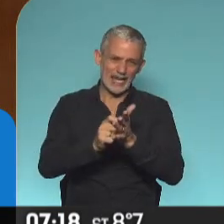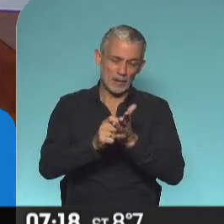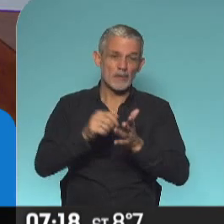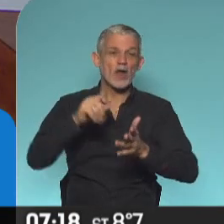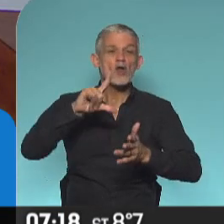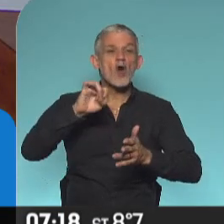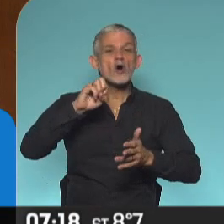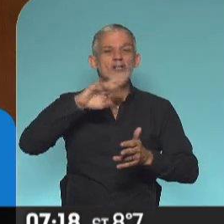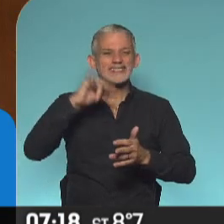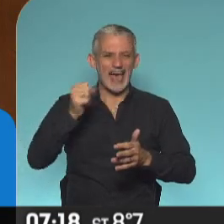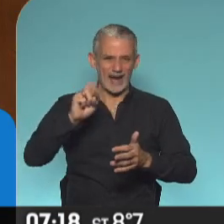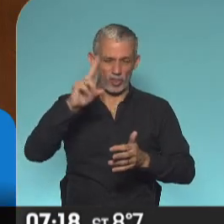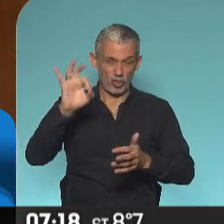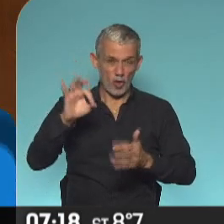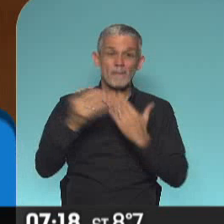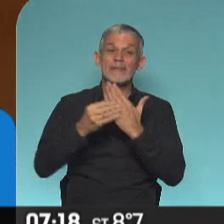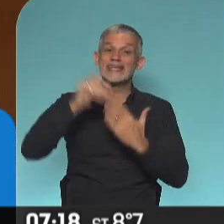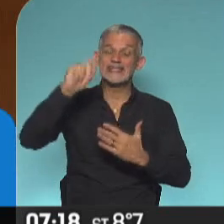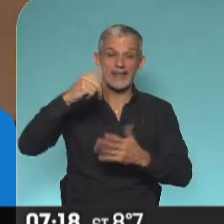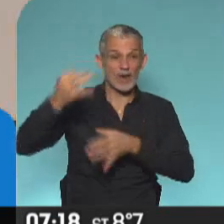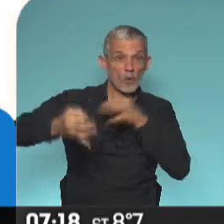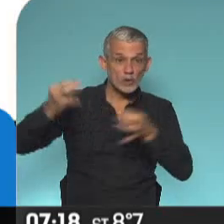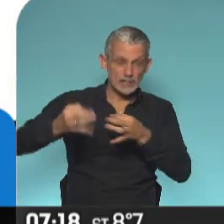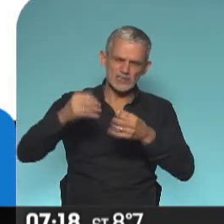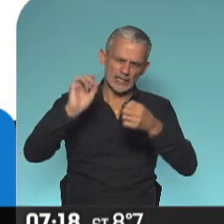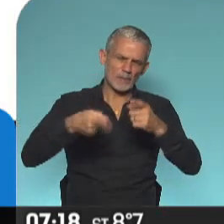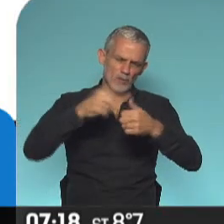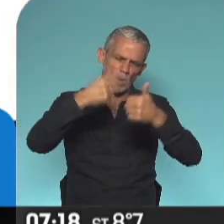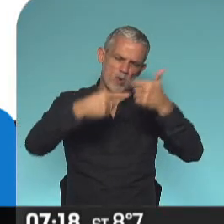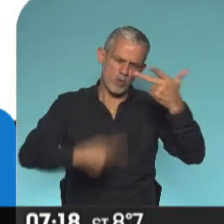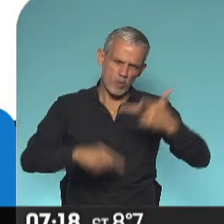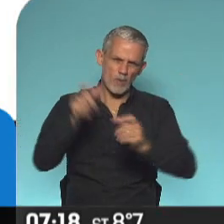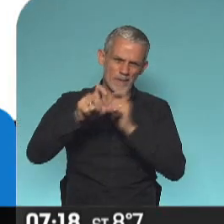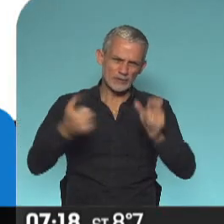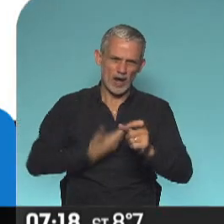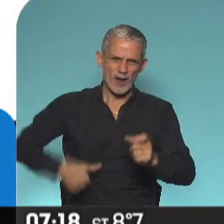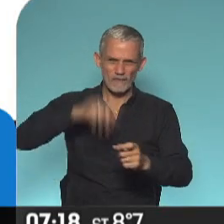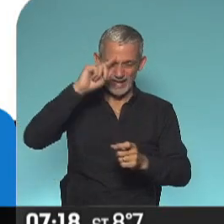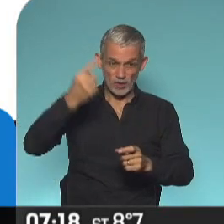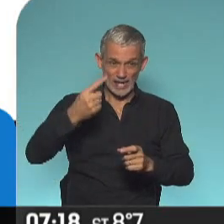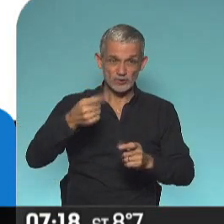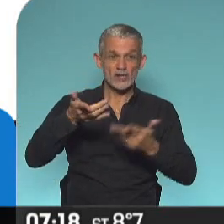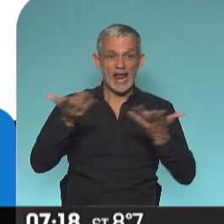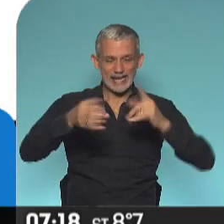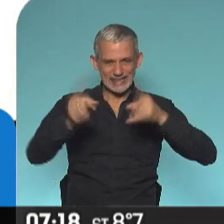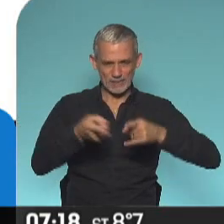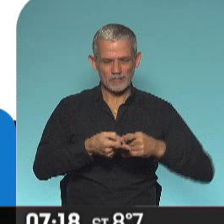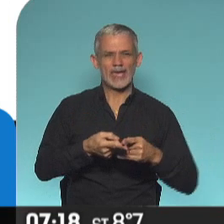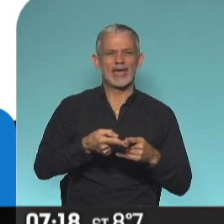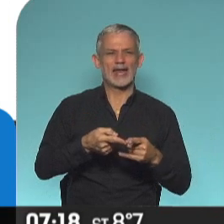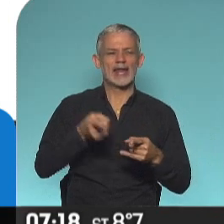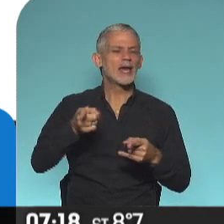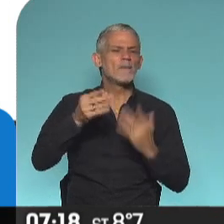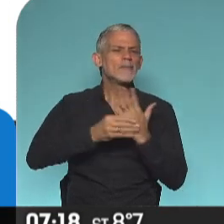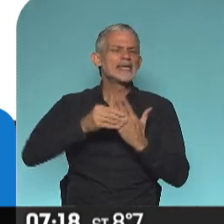Marcela Lozardo, la ministra de Justicia, entre tantos otros, también otros funcionarios del Gobierno Nacional, en este caso en particular